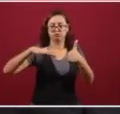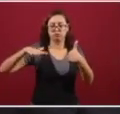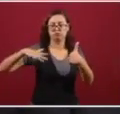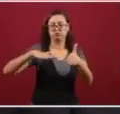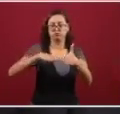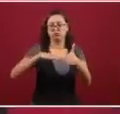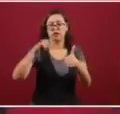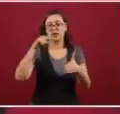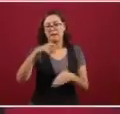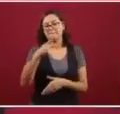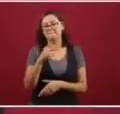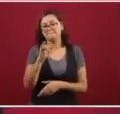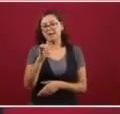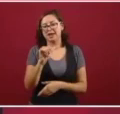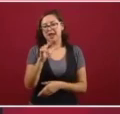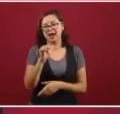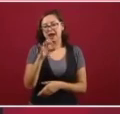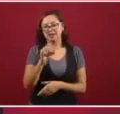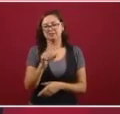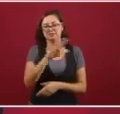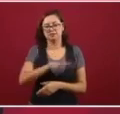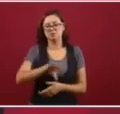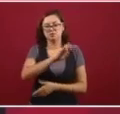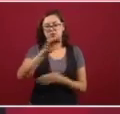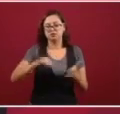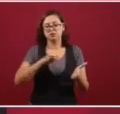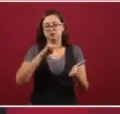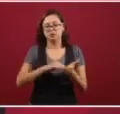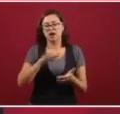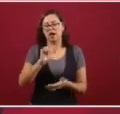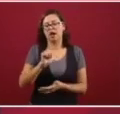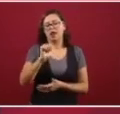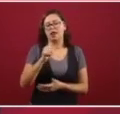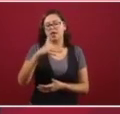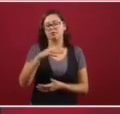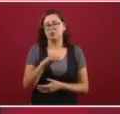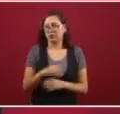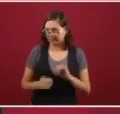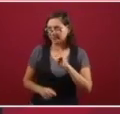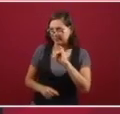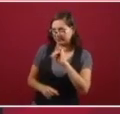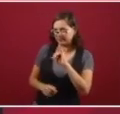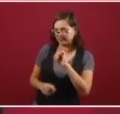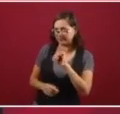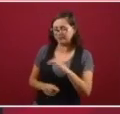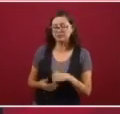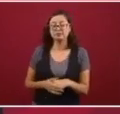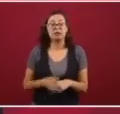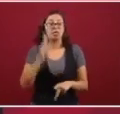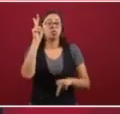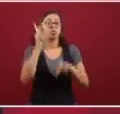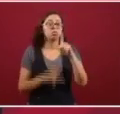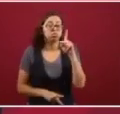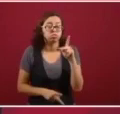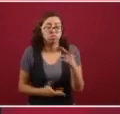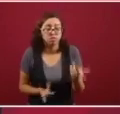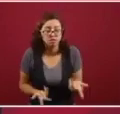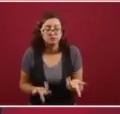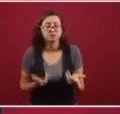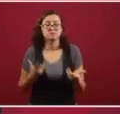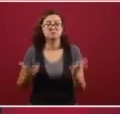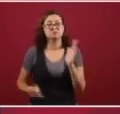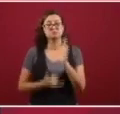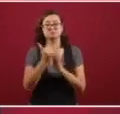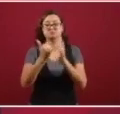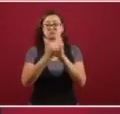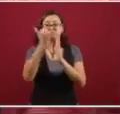en Álamo. El municipio de Álamo. Sí, correcto. Había quedado inconclusa. ¿Sí?